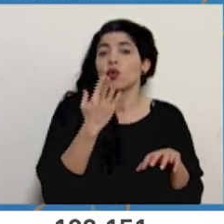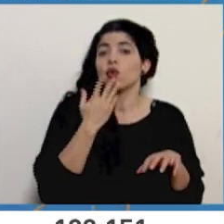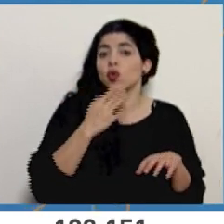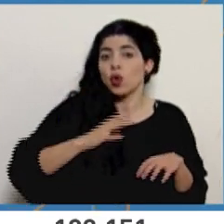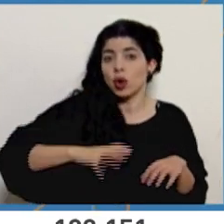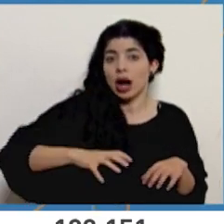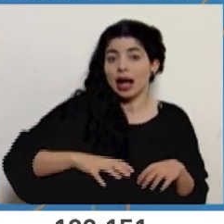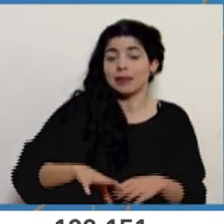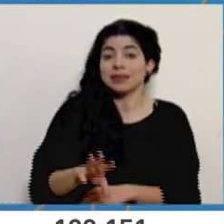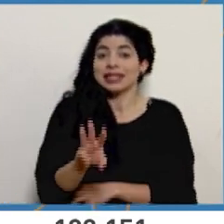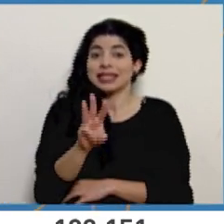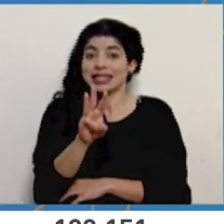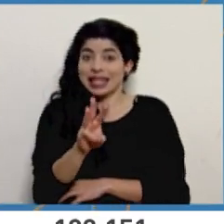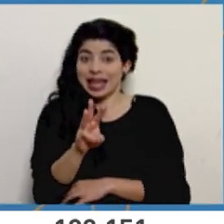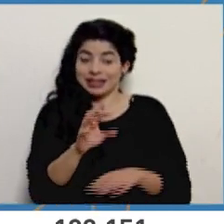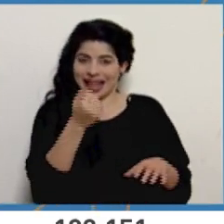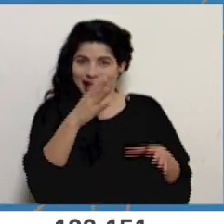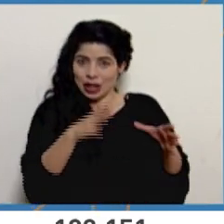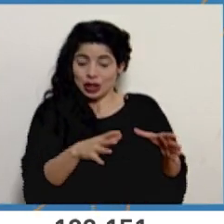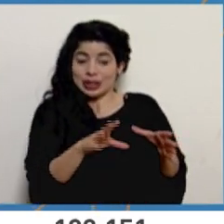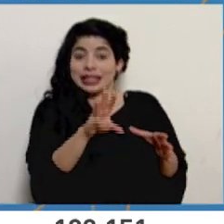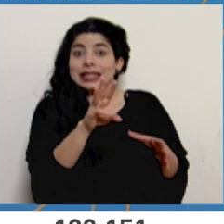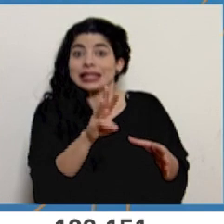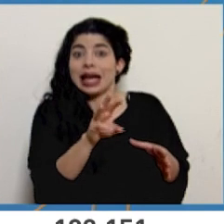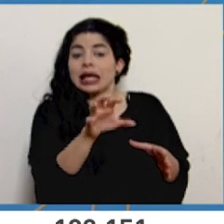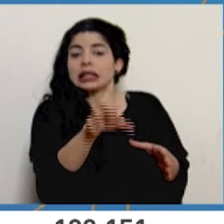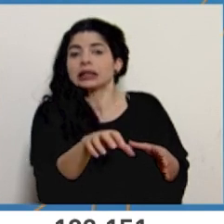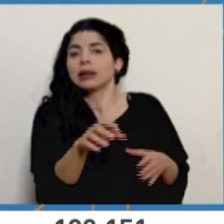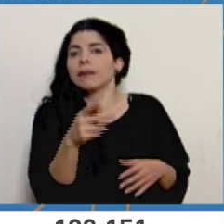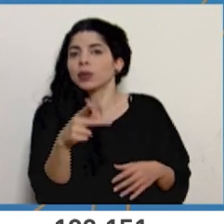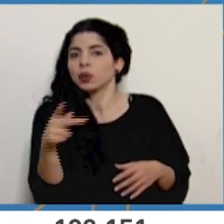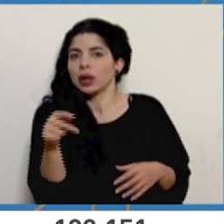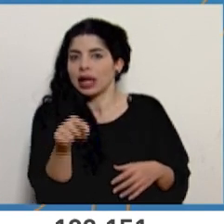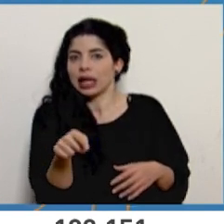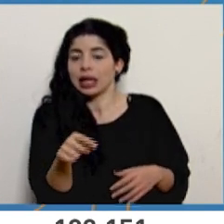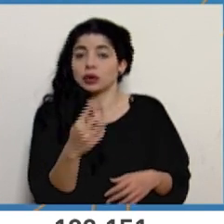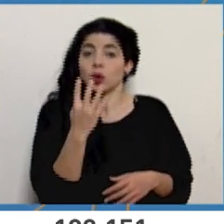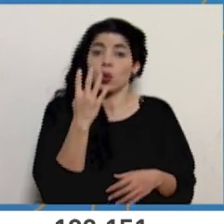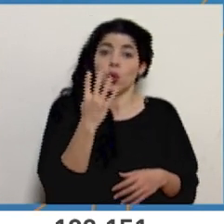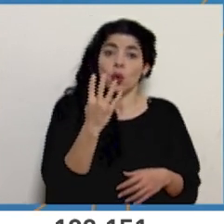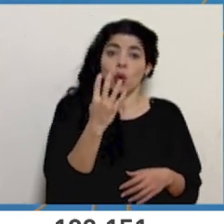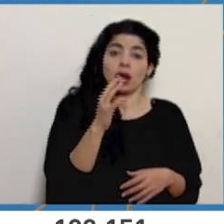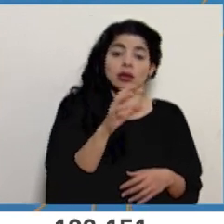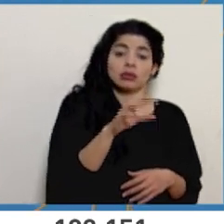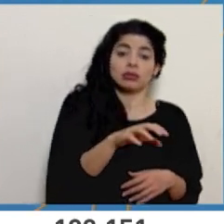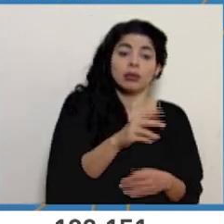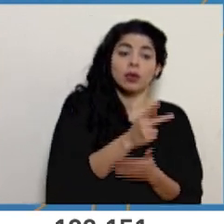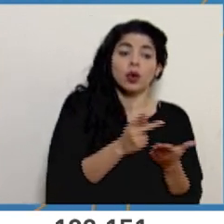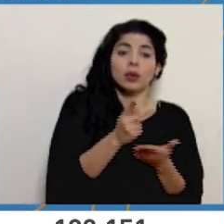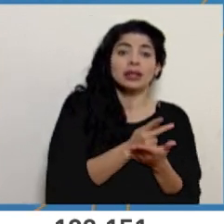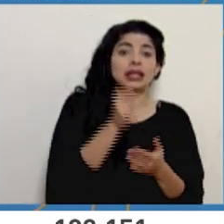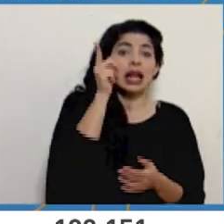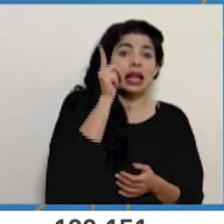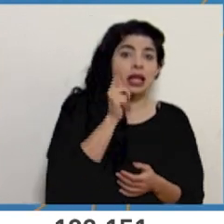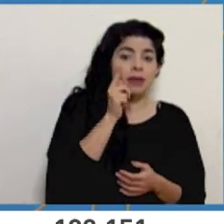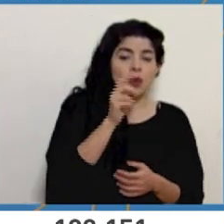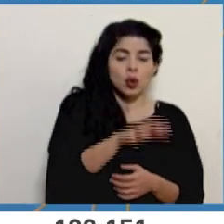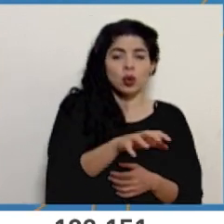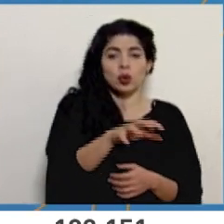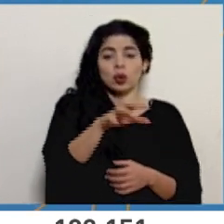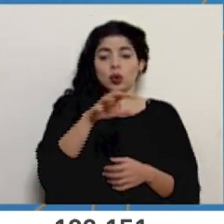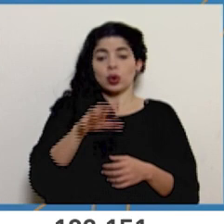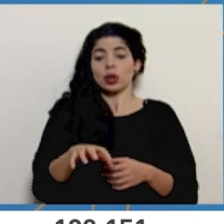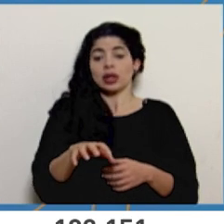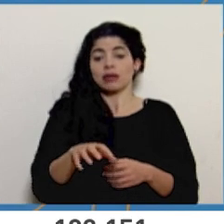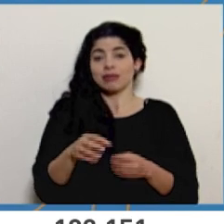naranja, 6 de estos cantones están en la provincia de Punta Arenas, 4 están en la provincia de Limón y